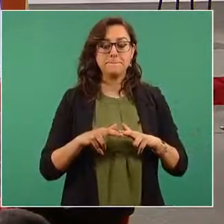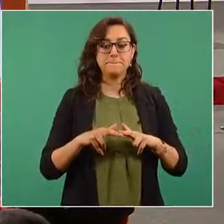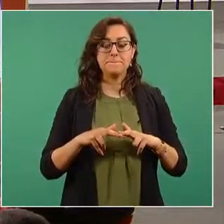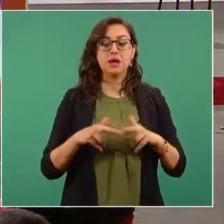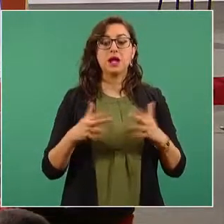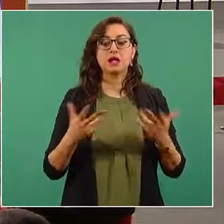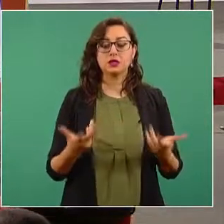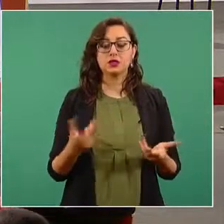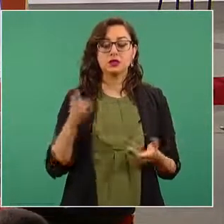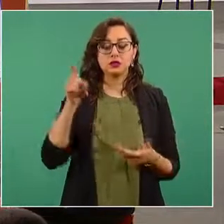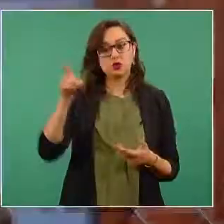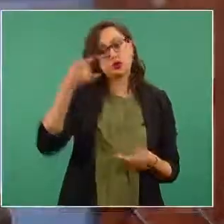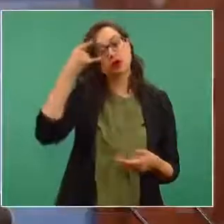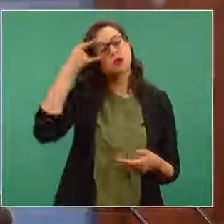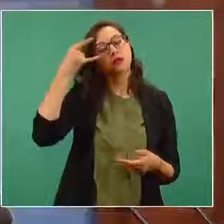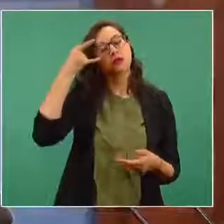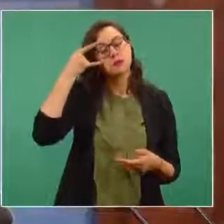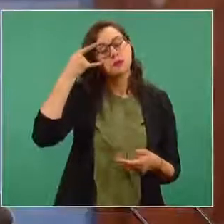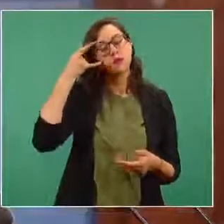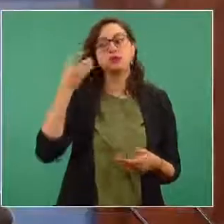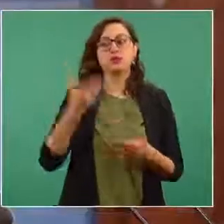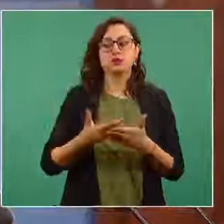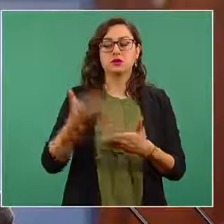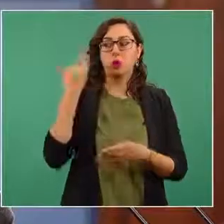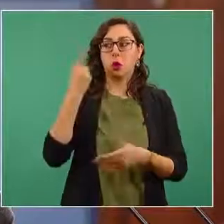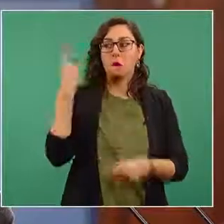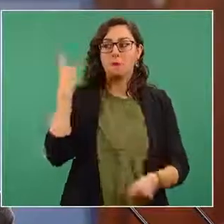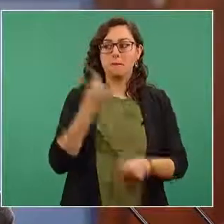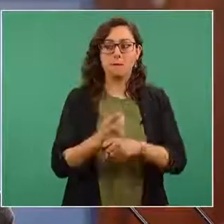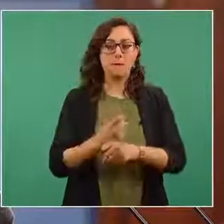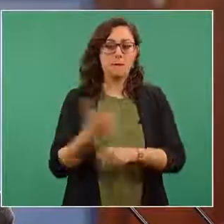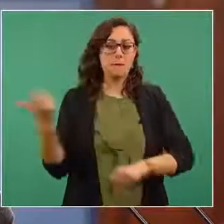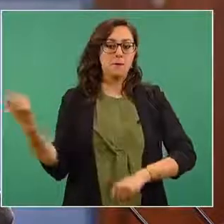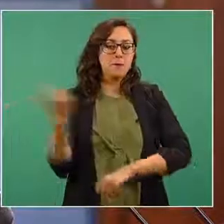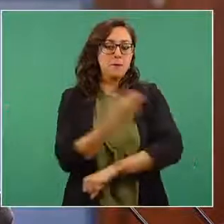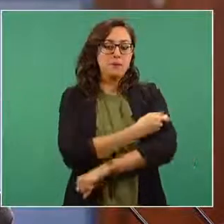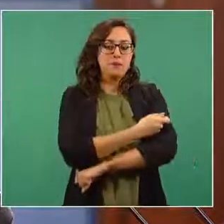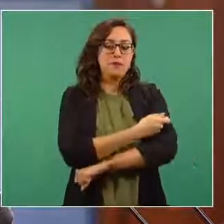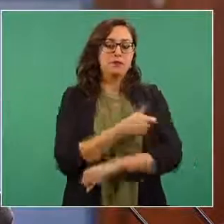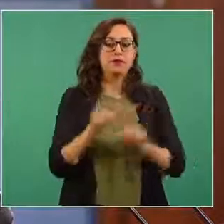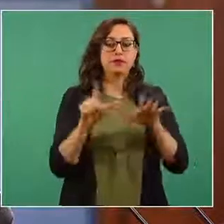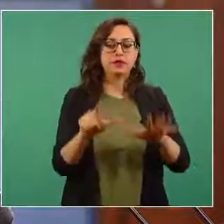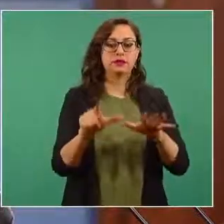educativos, tenemos desde luego una primera dosis de